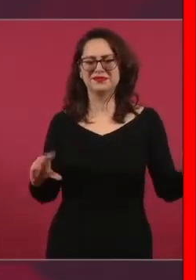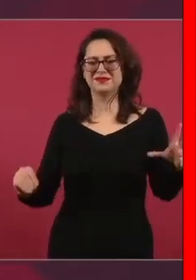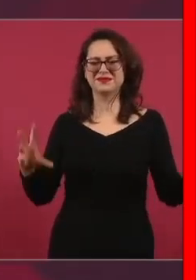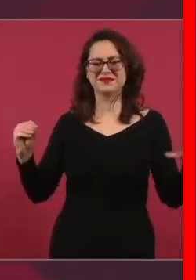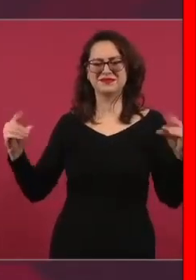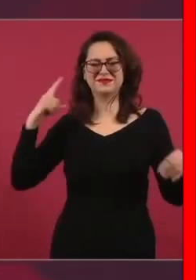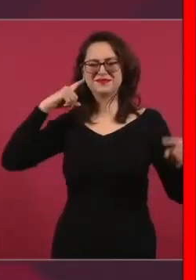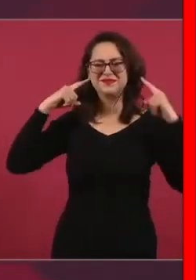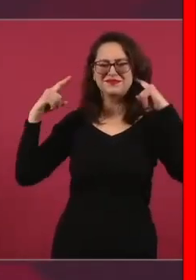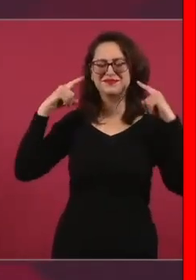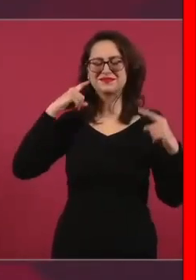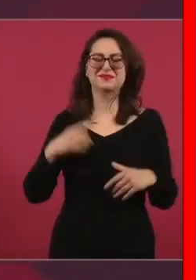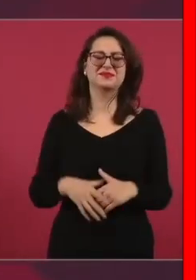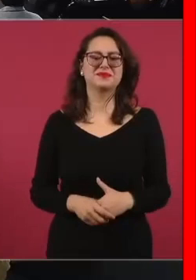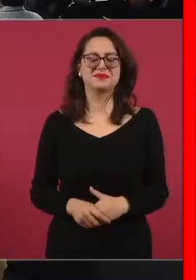Igual que ustedes.